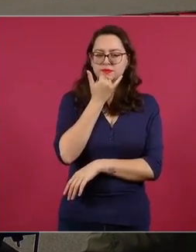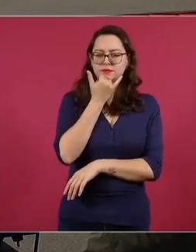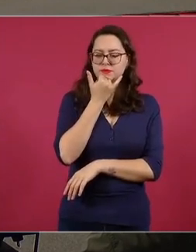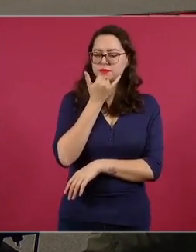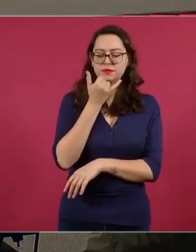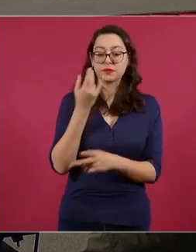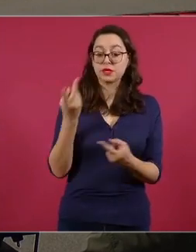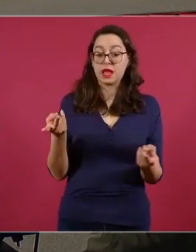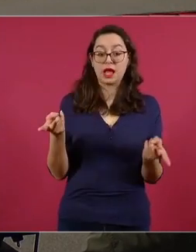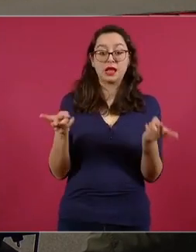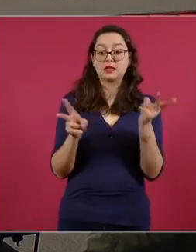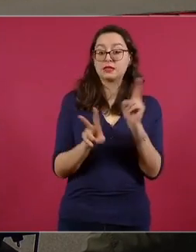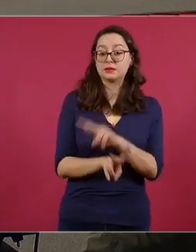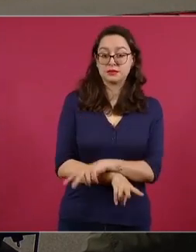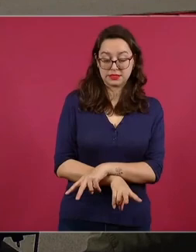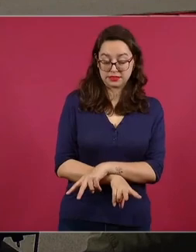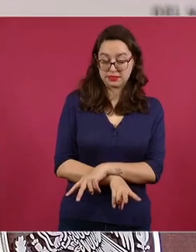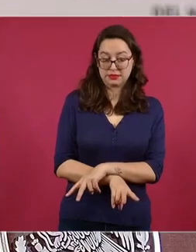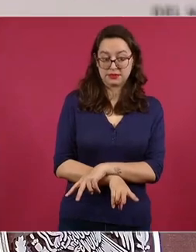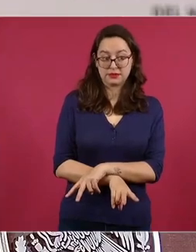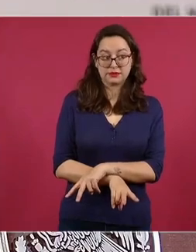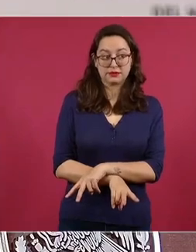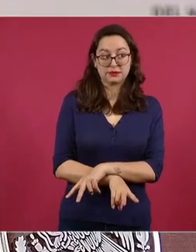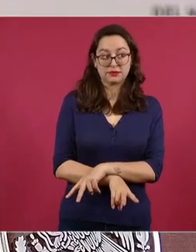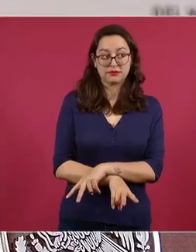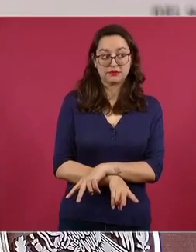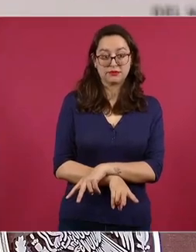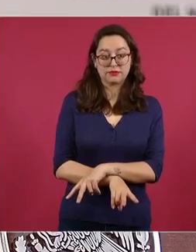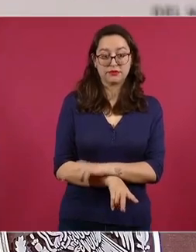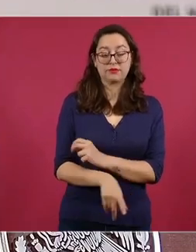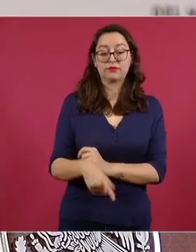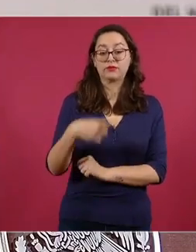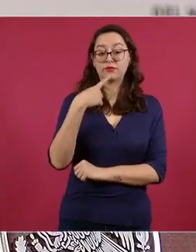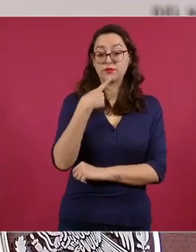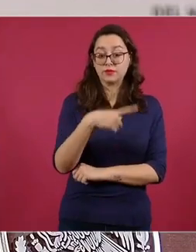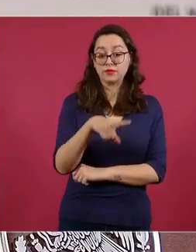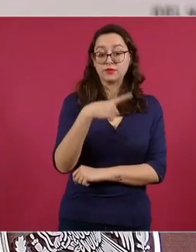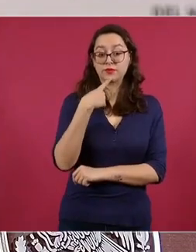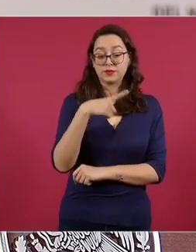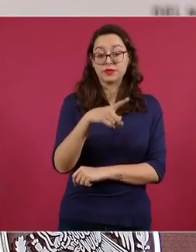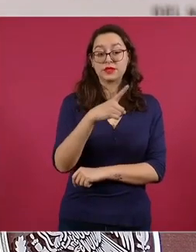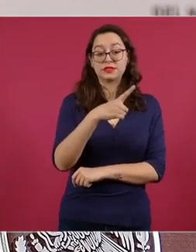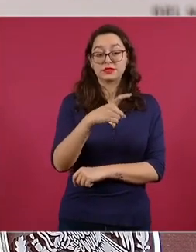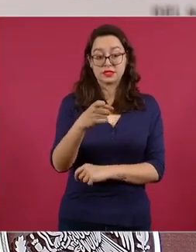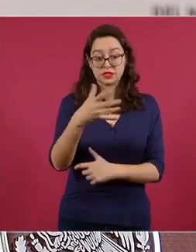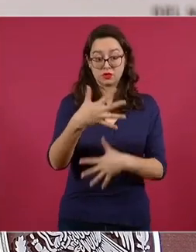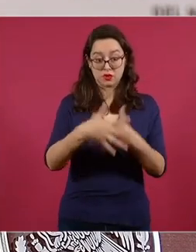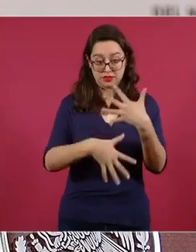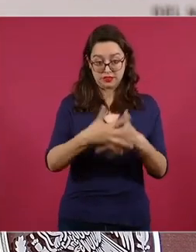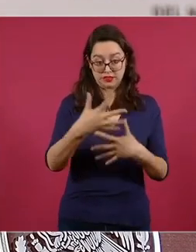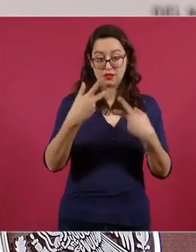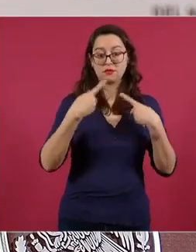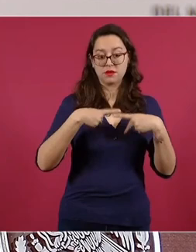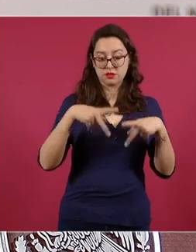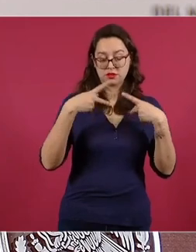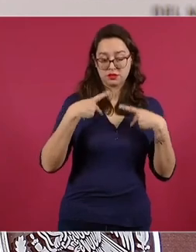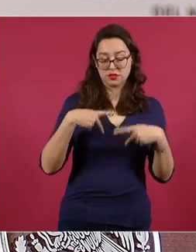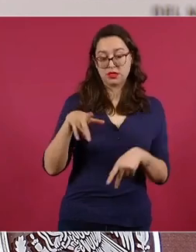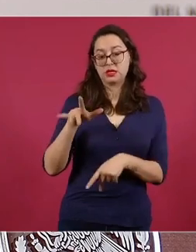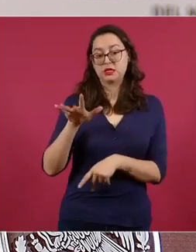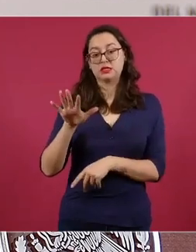me equivoqué, un total de denuncias de 115 de personas físicas